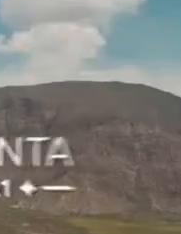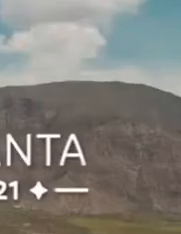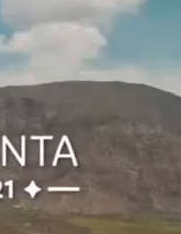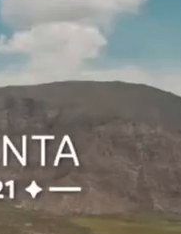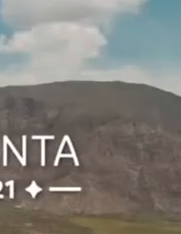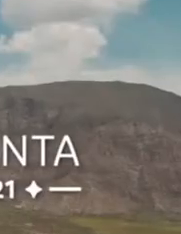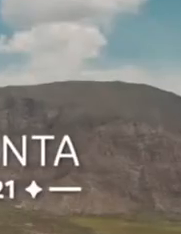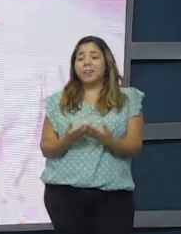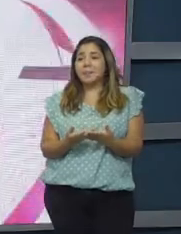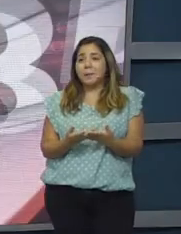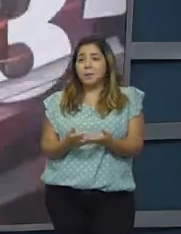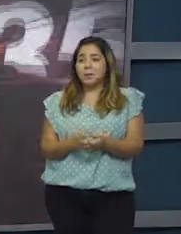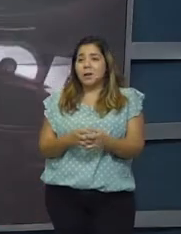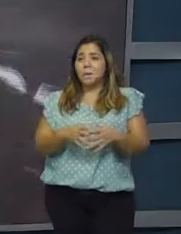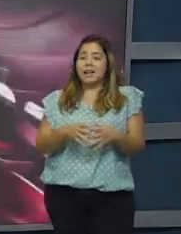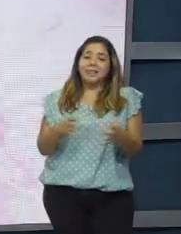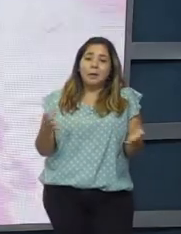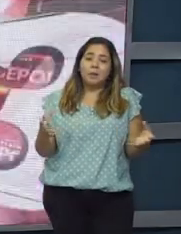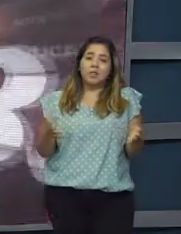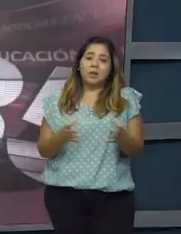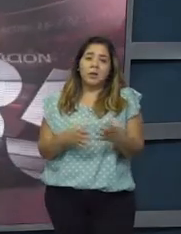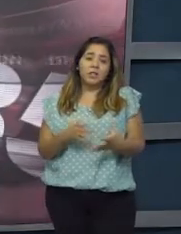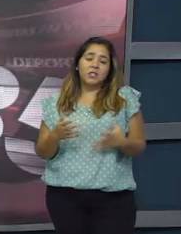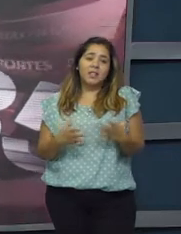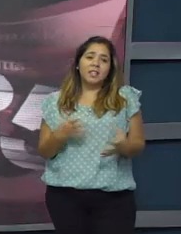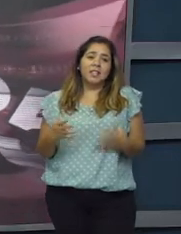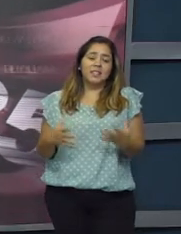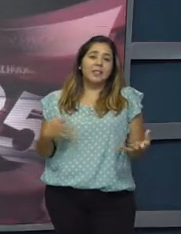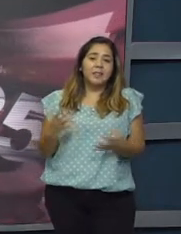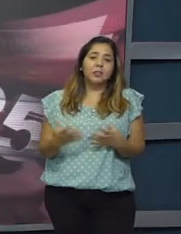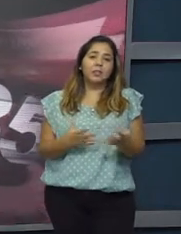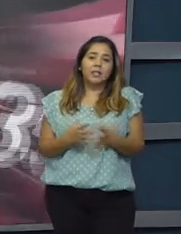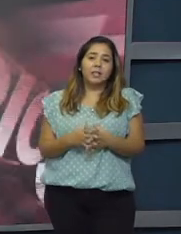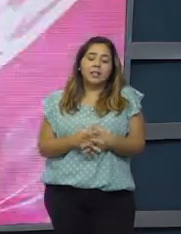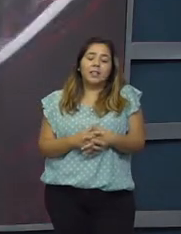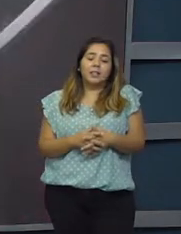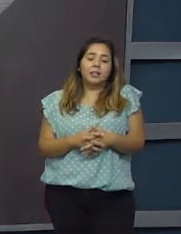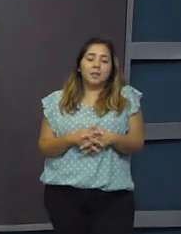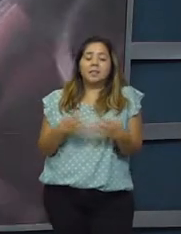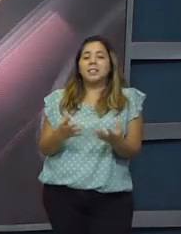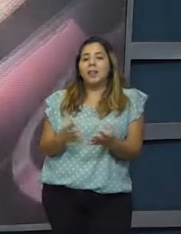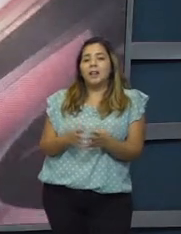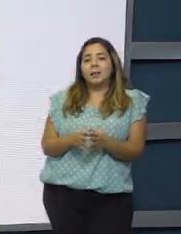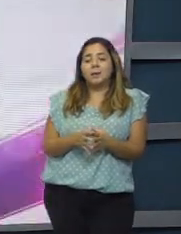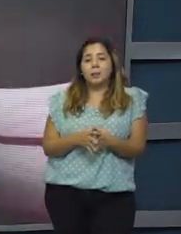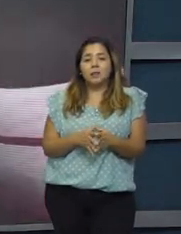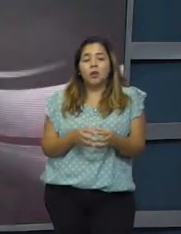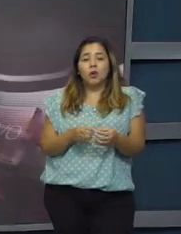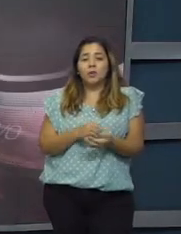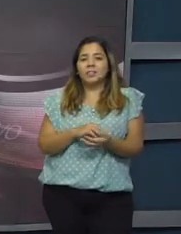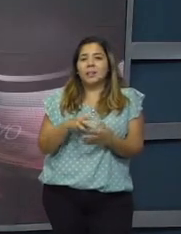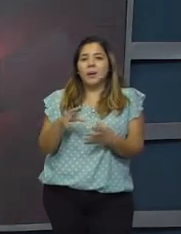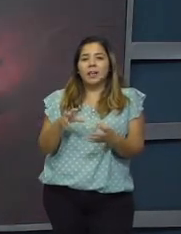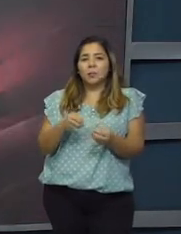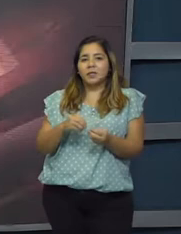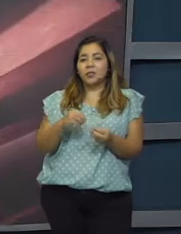ellos me manifestaban que habían vendido todo y se habían quedado sin nada. Entonces eso hace que se mueva la economía.